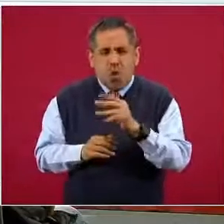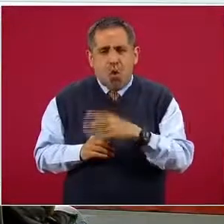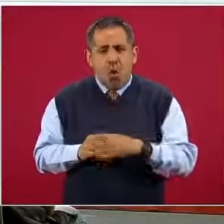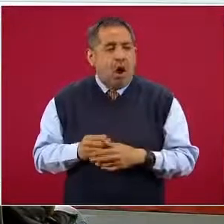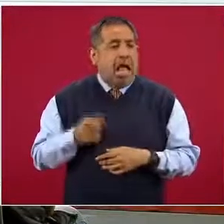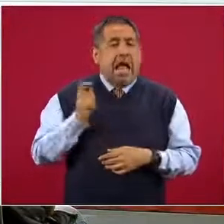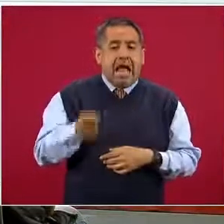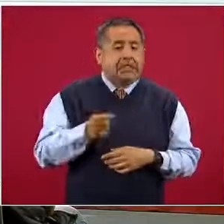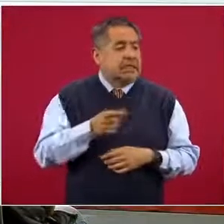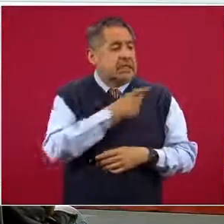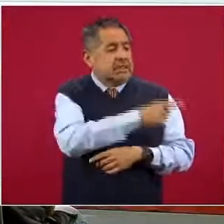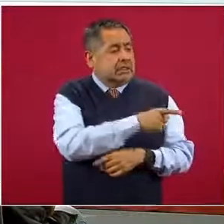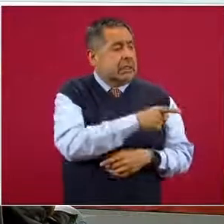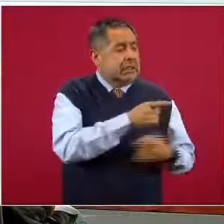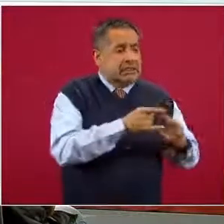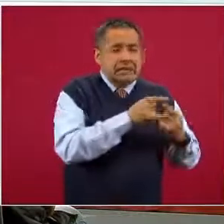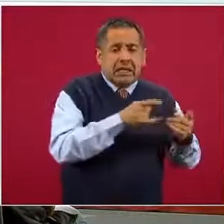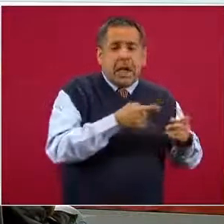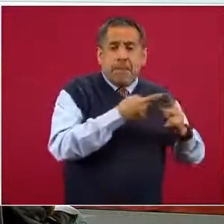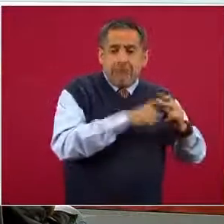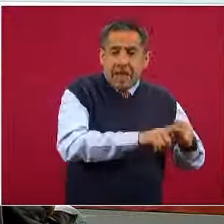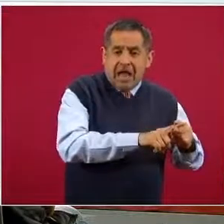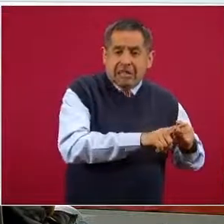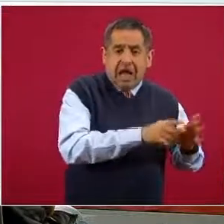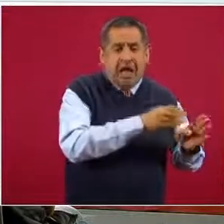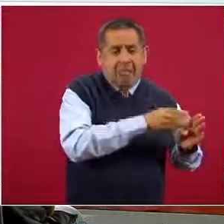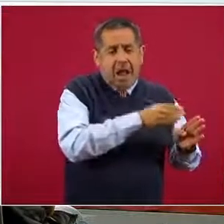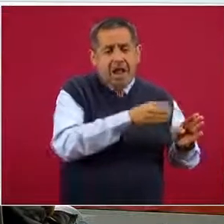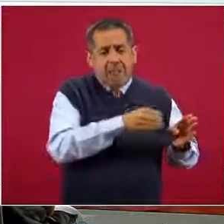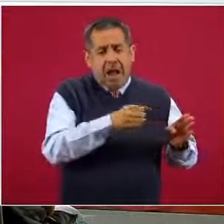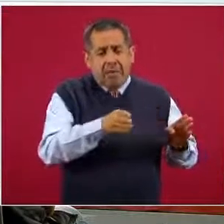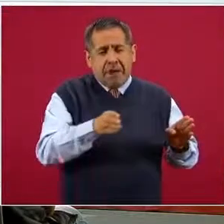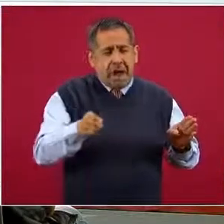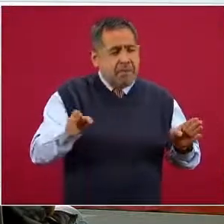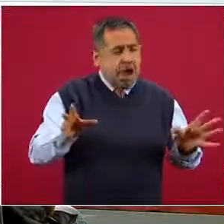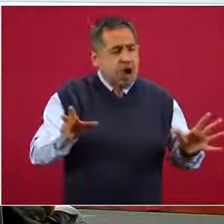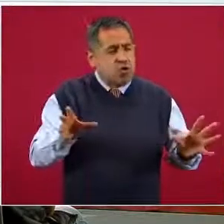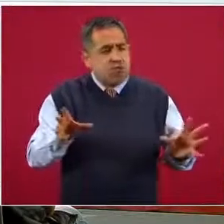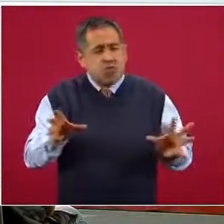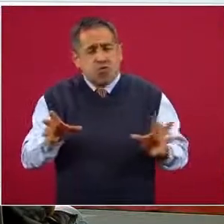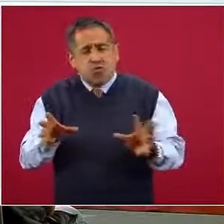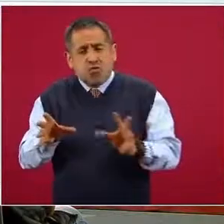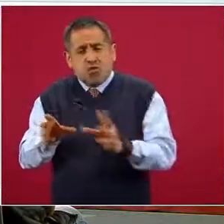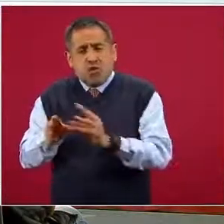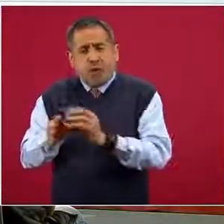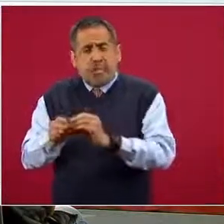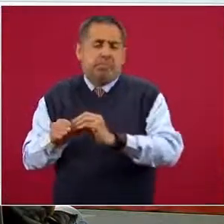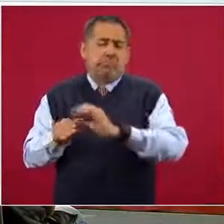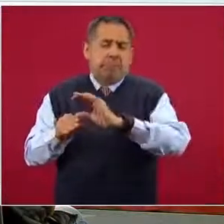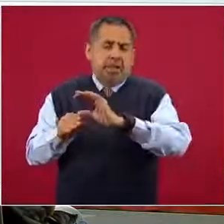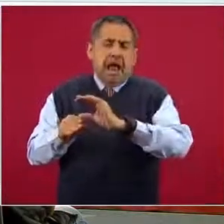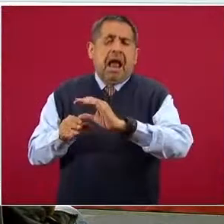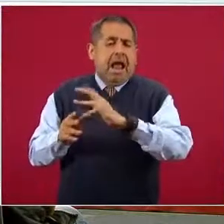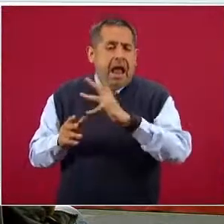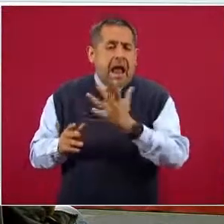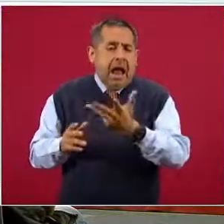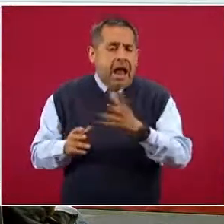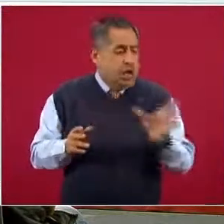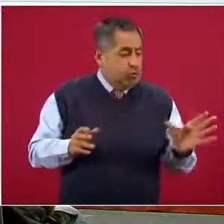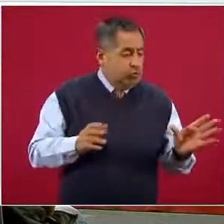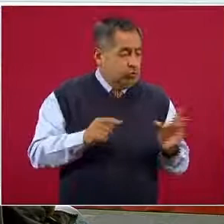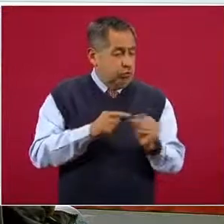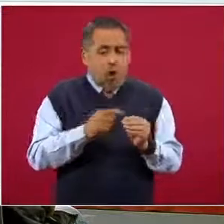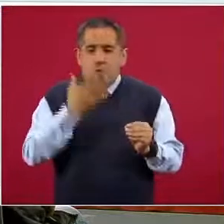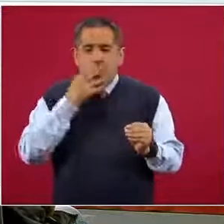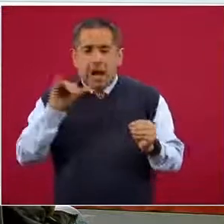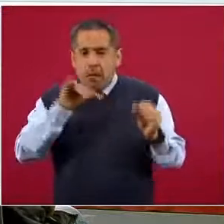último mes. Aquí claramente podemos ver que todas ellas han venido ocurriendo en los meses